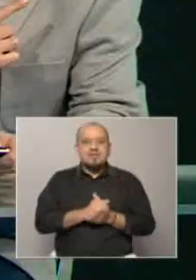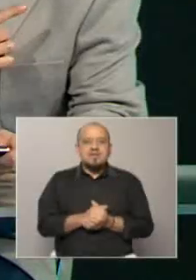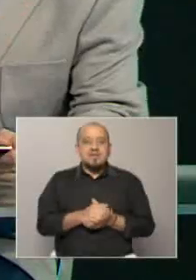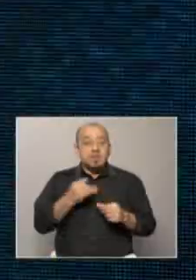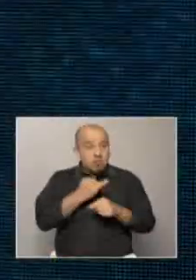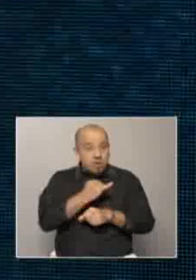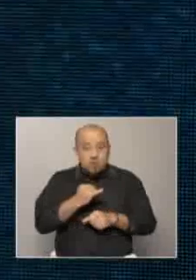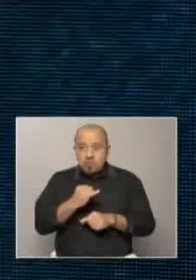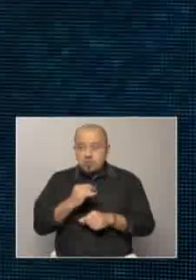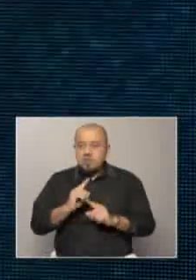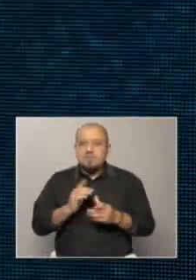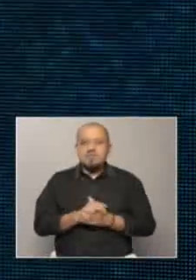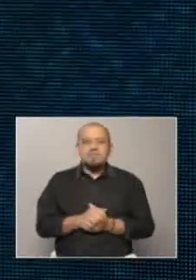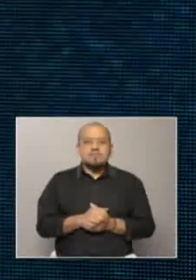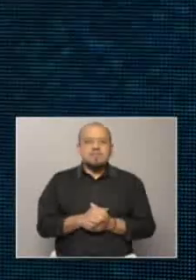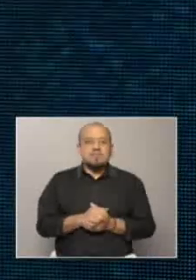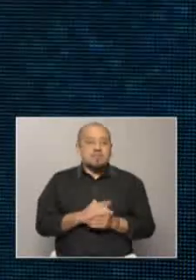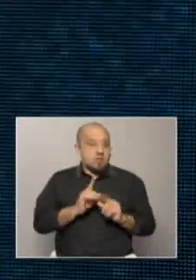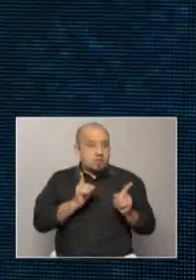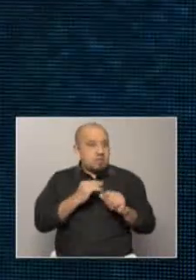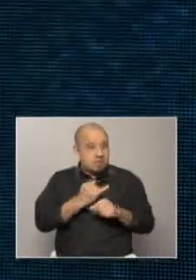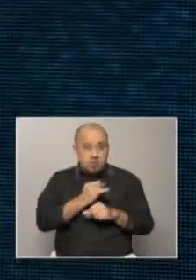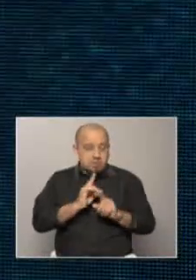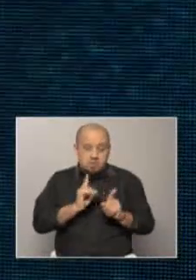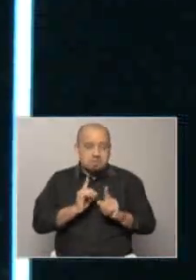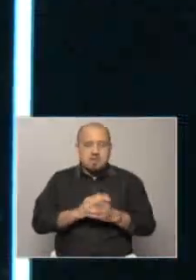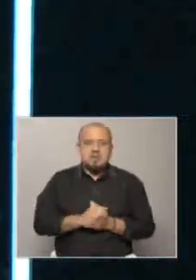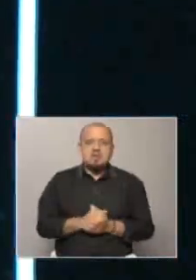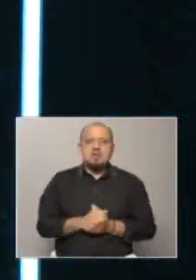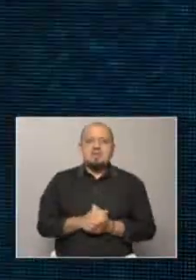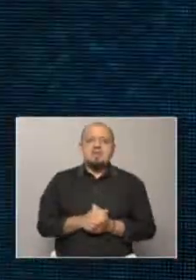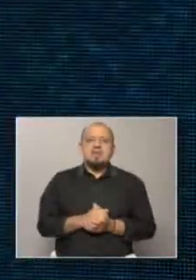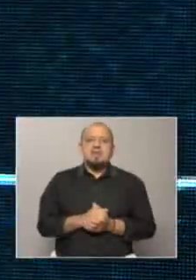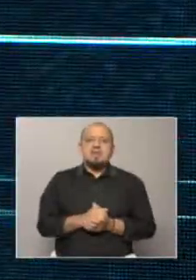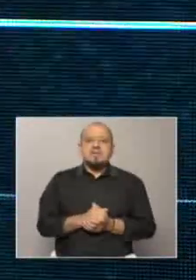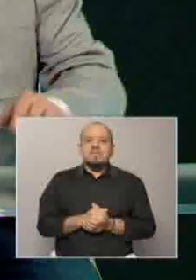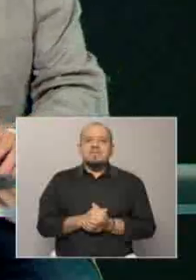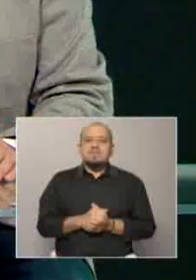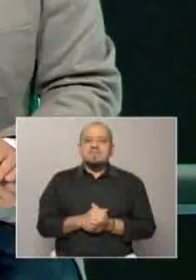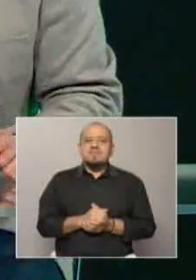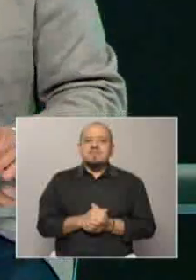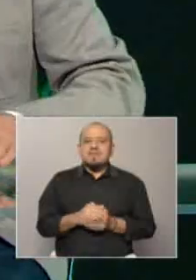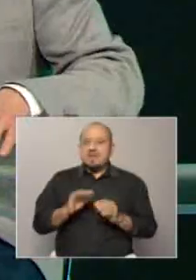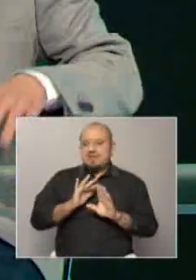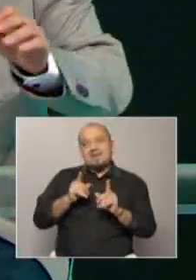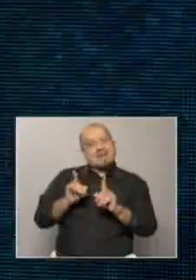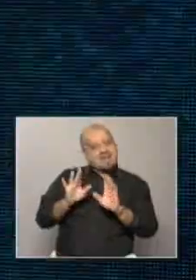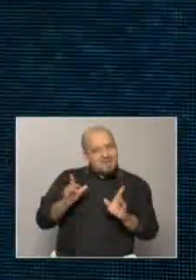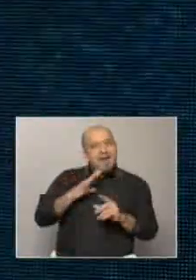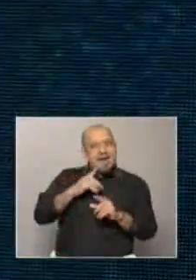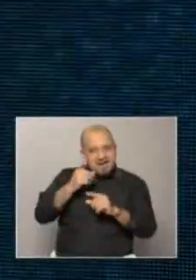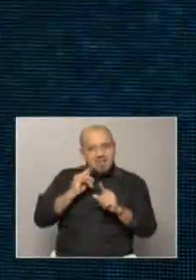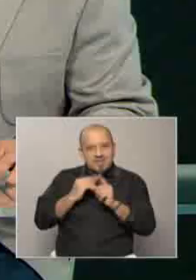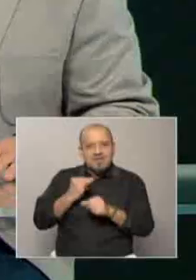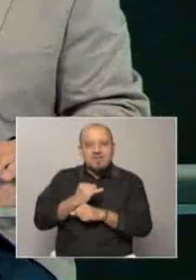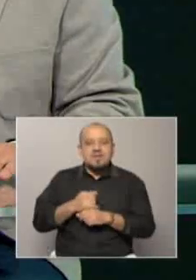algo o no? No. Bien, entonces... Creo, no le erraron en nada. Creo. Ya lo contaré, ya vamos a empezar a chulear un poco más. No nos quiere decir, está bien.